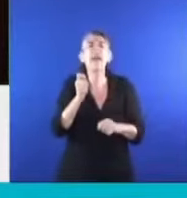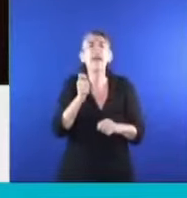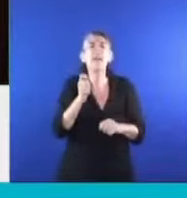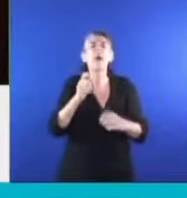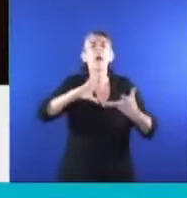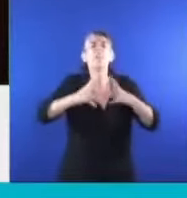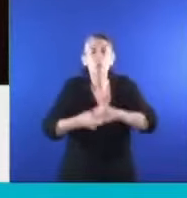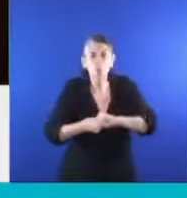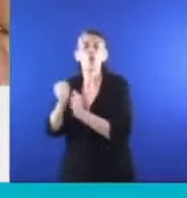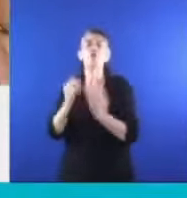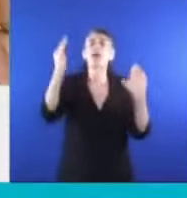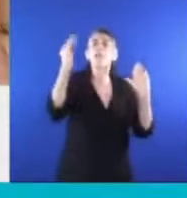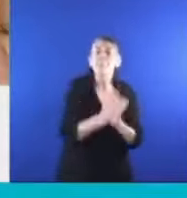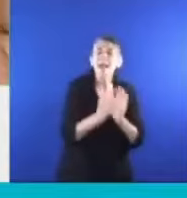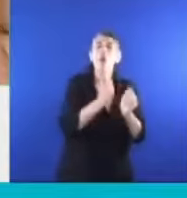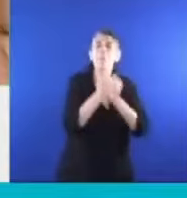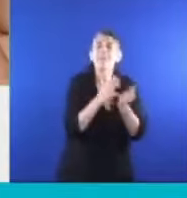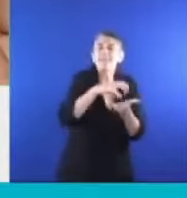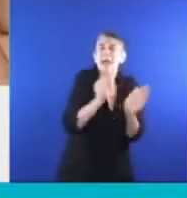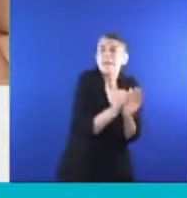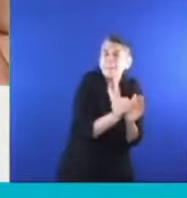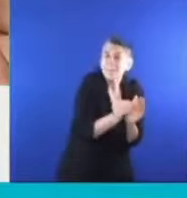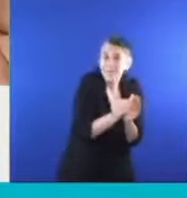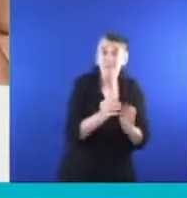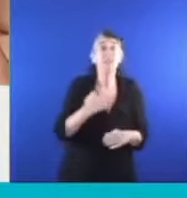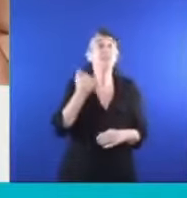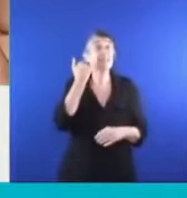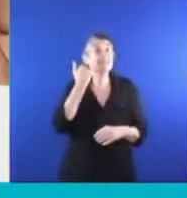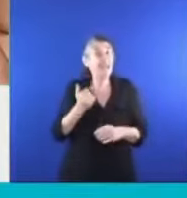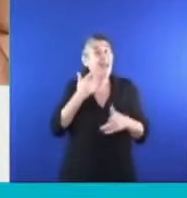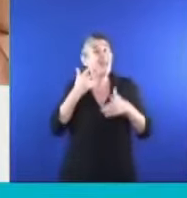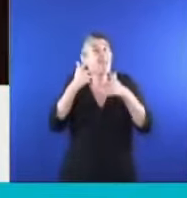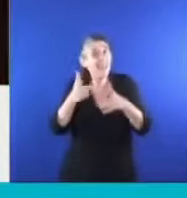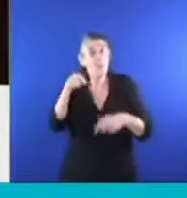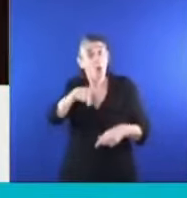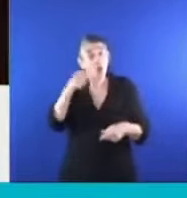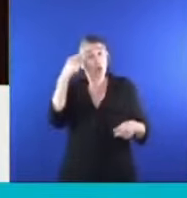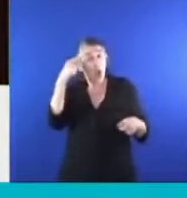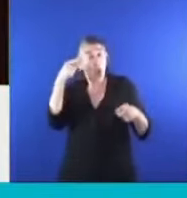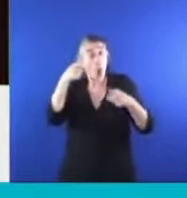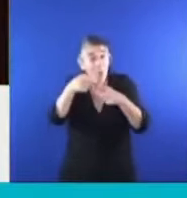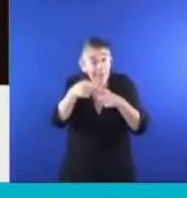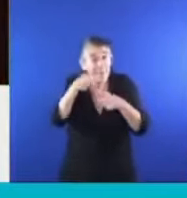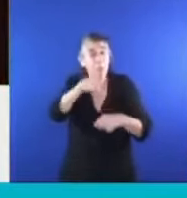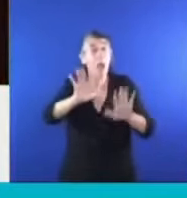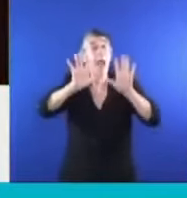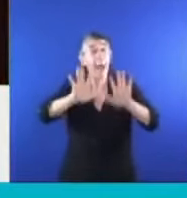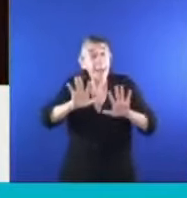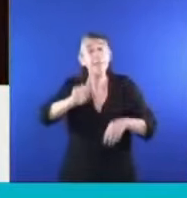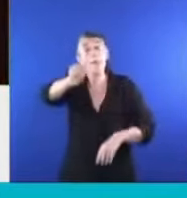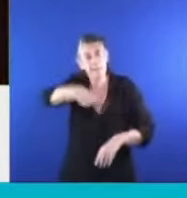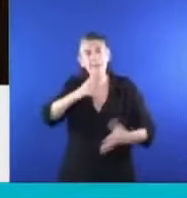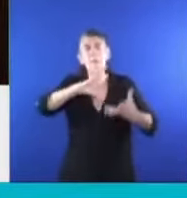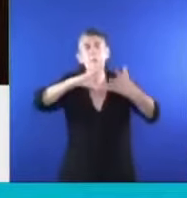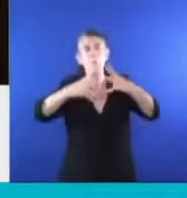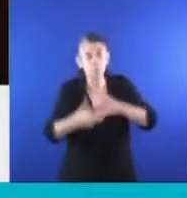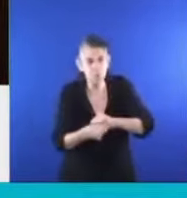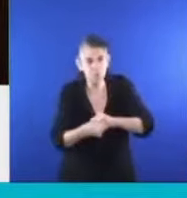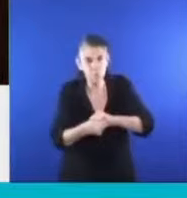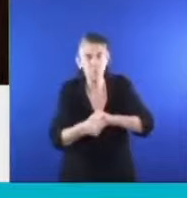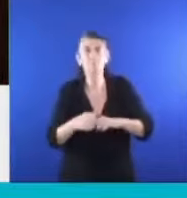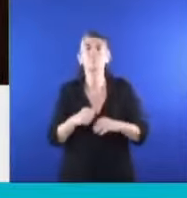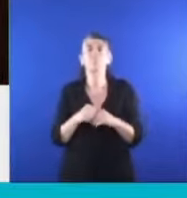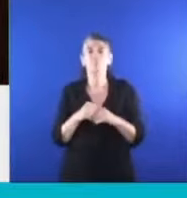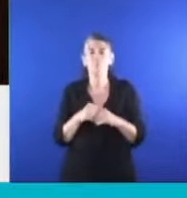los trabajadores, los que menos tienen. Lo dijimos en campaña, estos dogmas, estos objetivos iban a hacer daño. Frente a semejantes ideas que fue